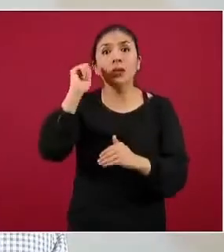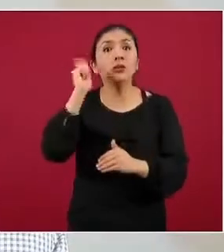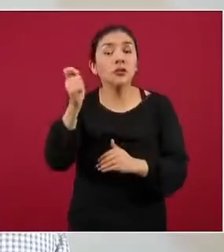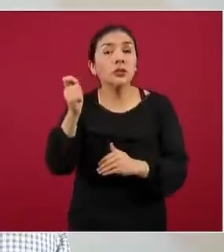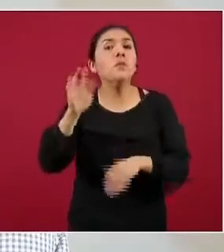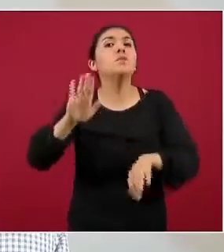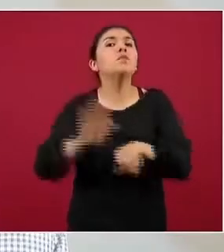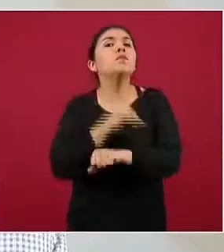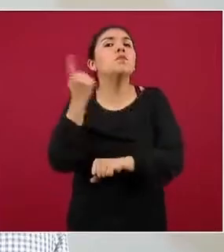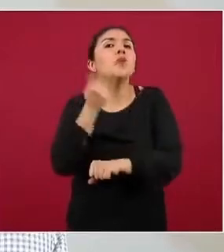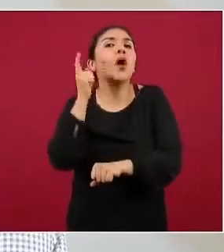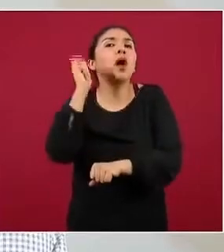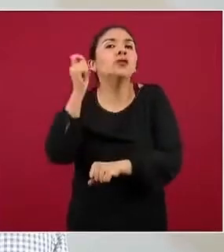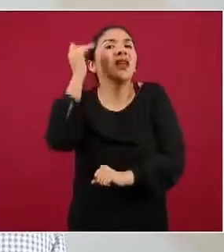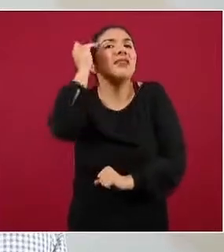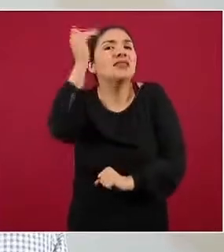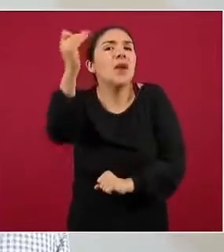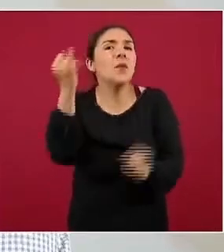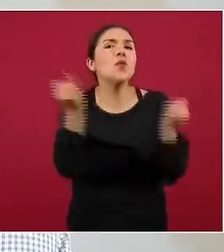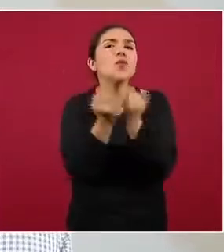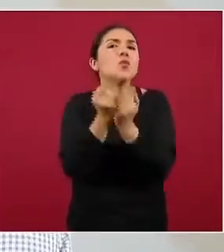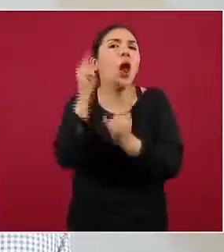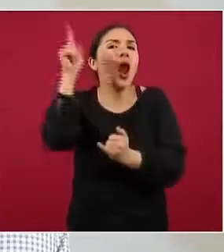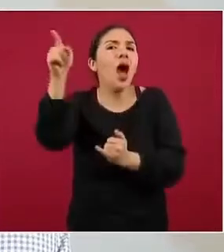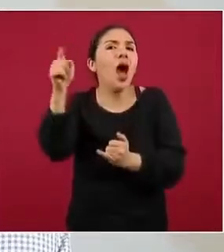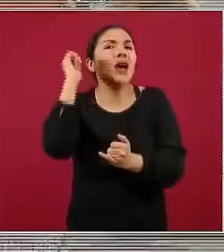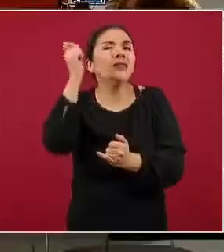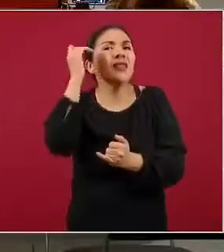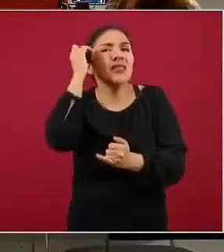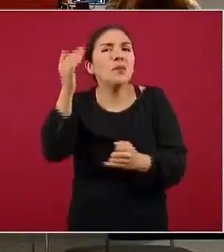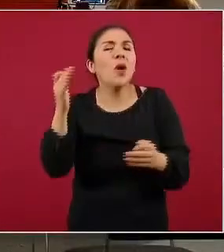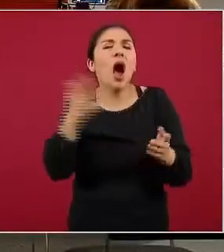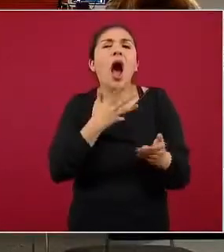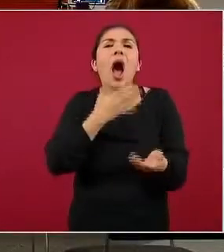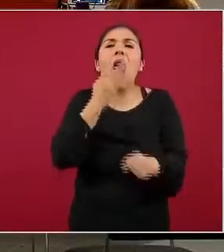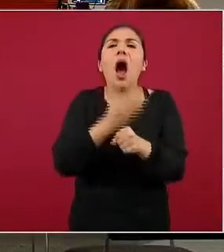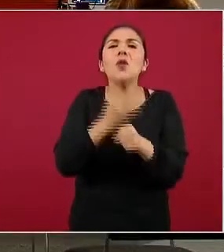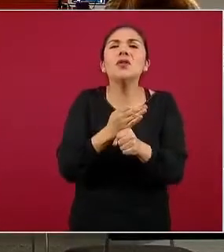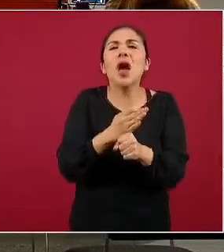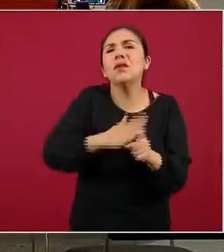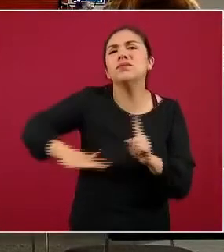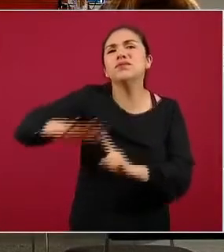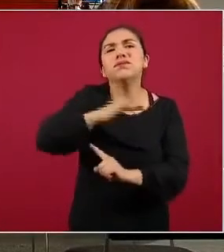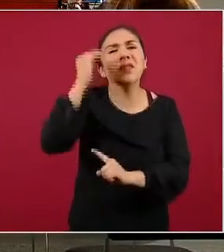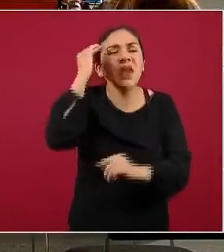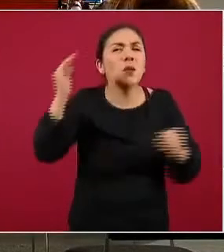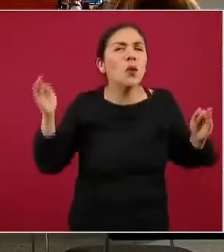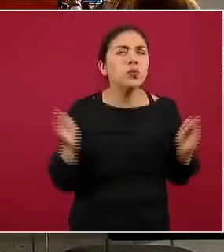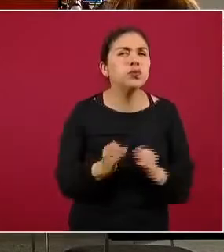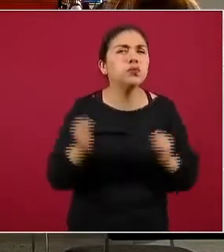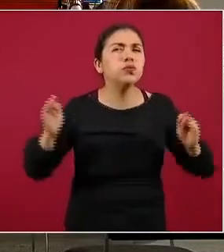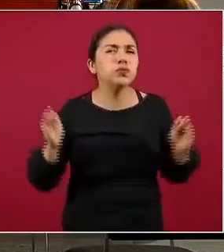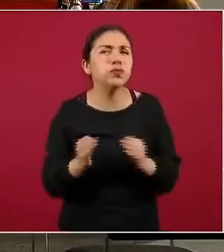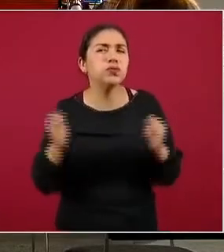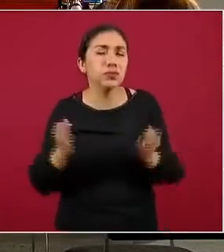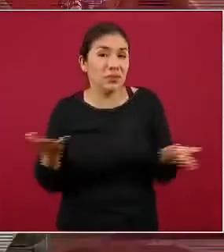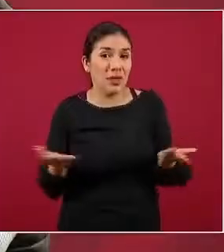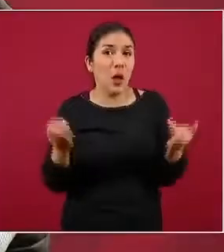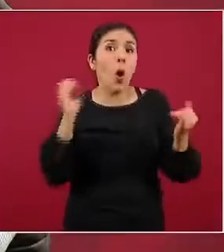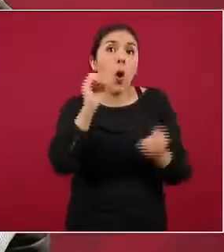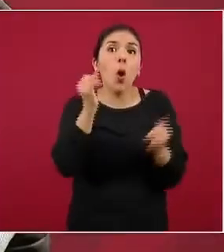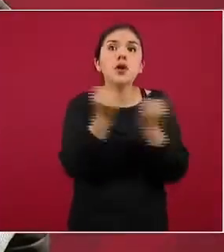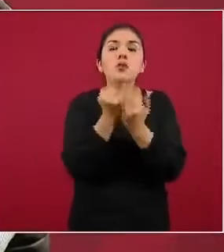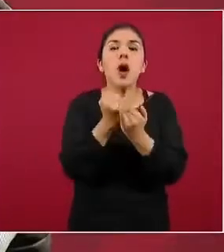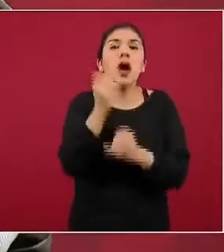está asociado también a la temporalidad, es decir, al hecho de encontrarnos en la temporada invernal, pero también además al hecho